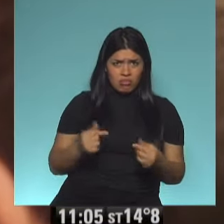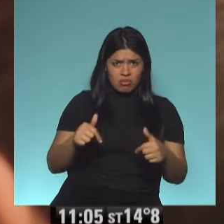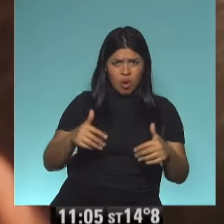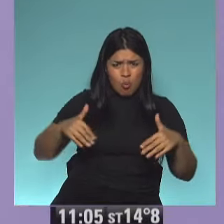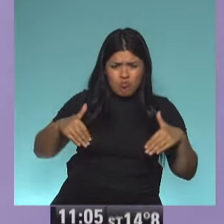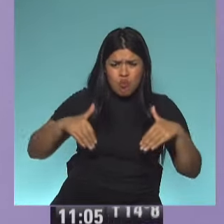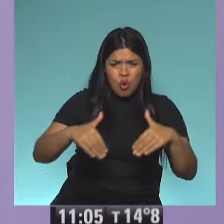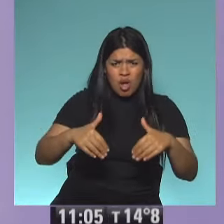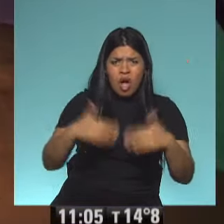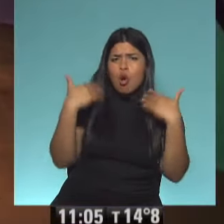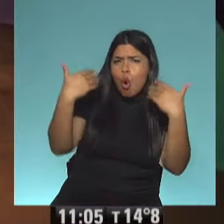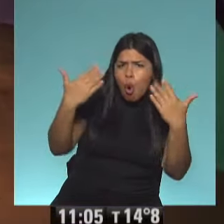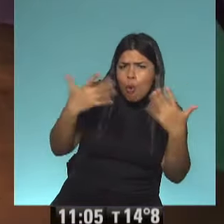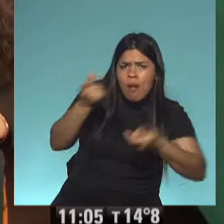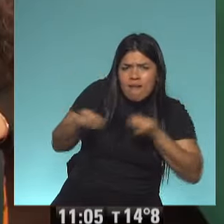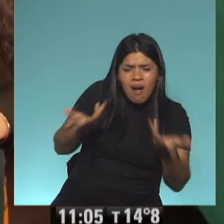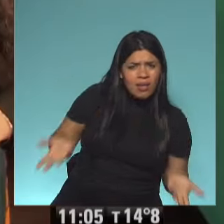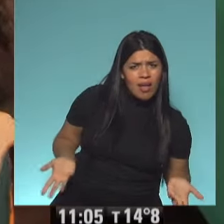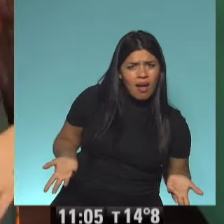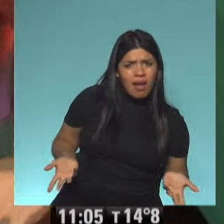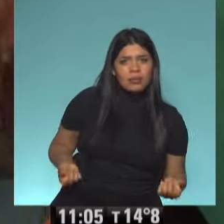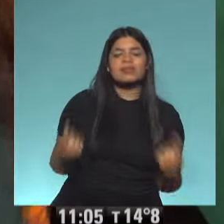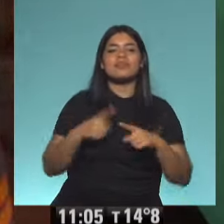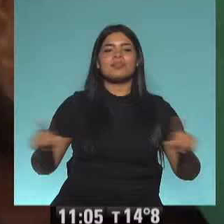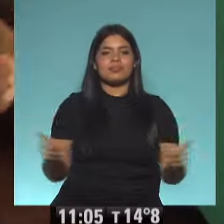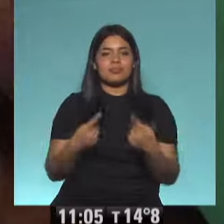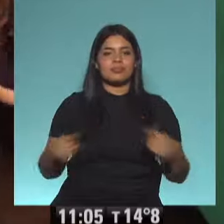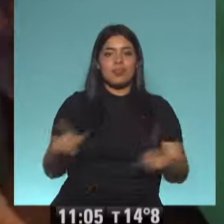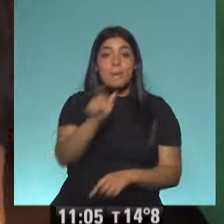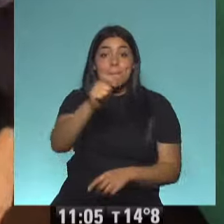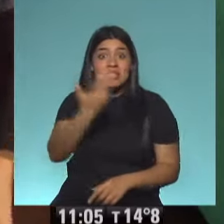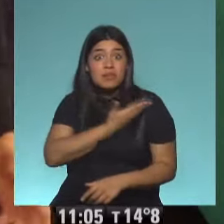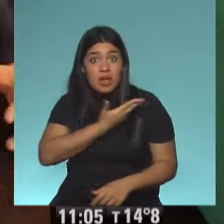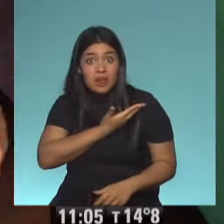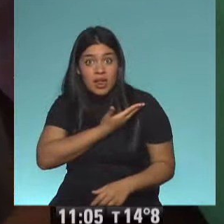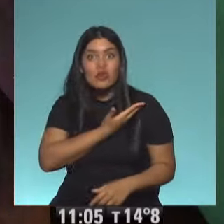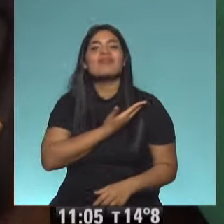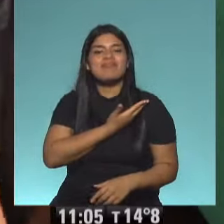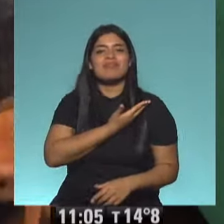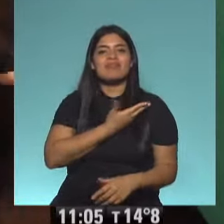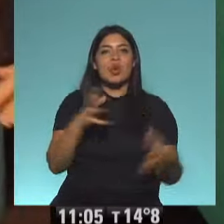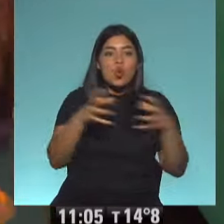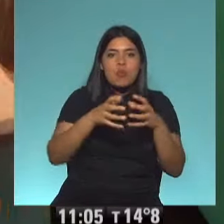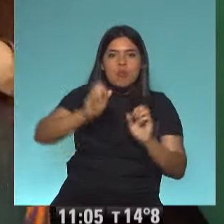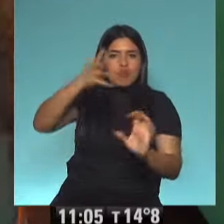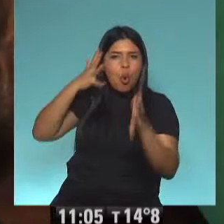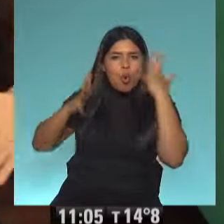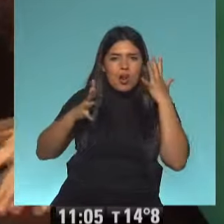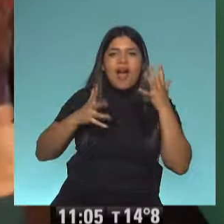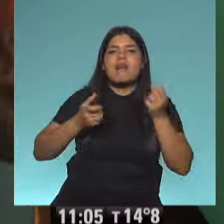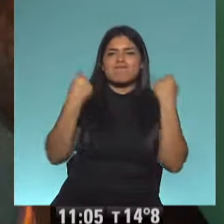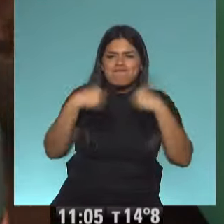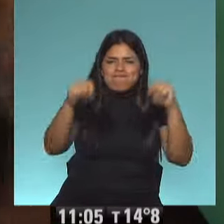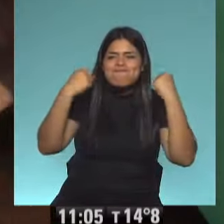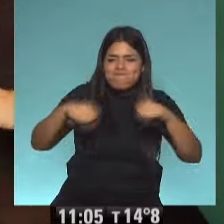que baila cumbia? Llegando el mes de febrero, la murga empezó a ensayar. Y el monstruo de